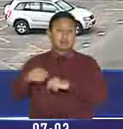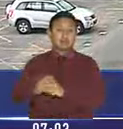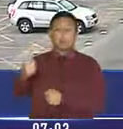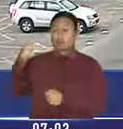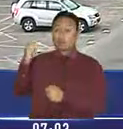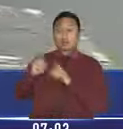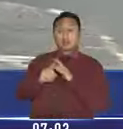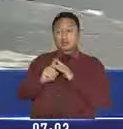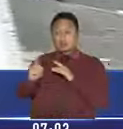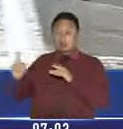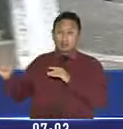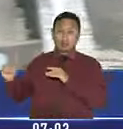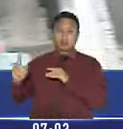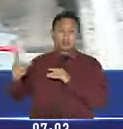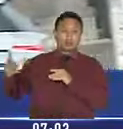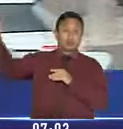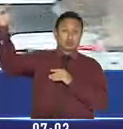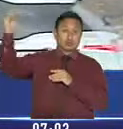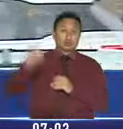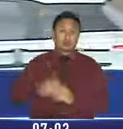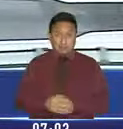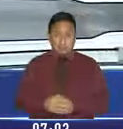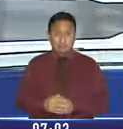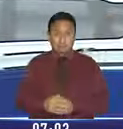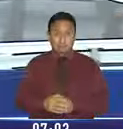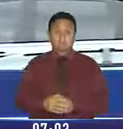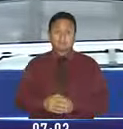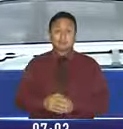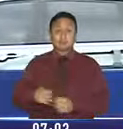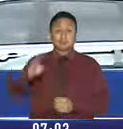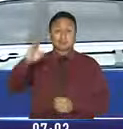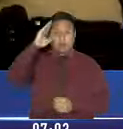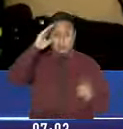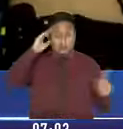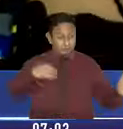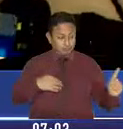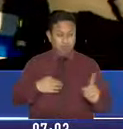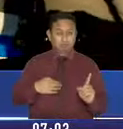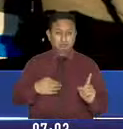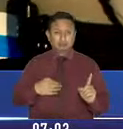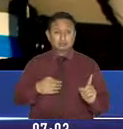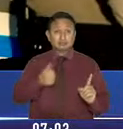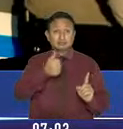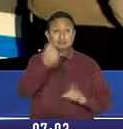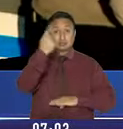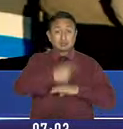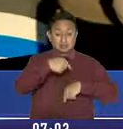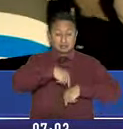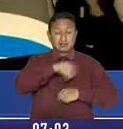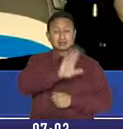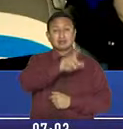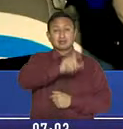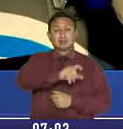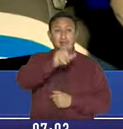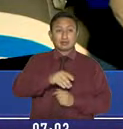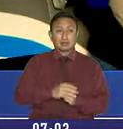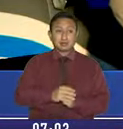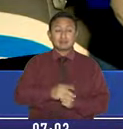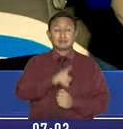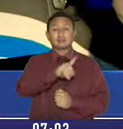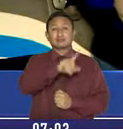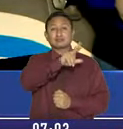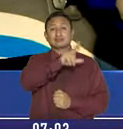Quito, antes de que llegara la policía. El mismo día se detuvo a 5 personas con más de $131,000, un arma